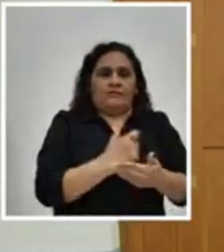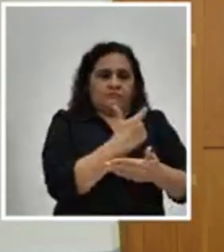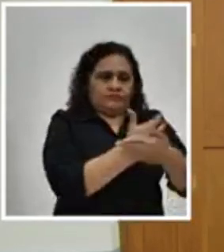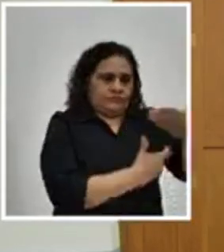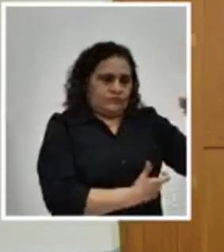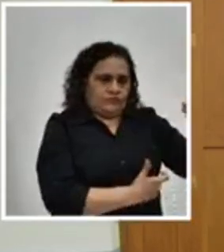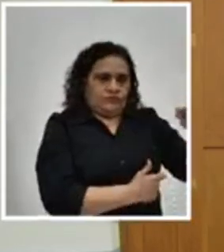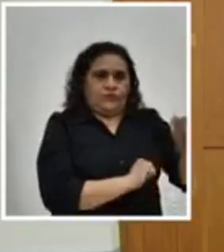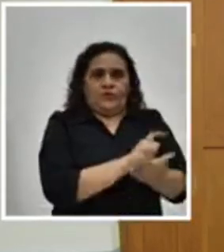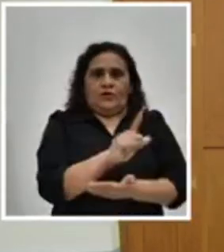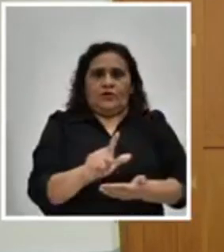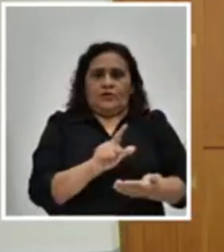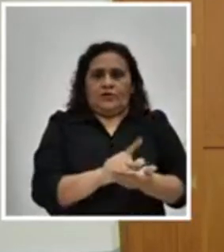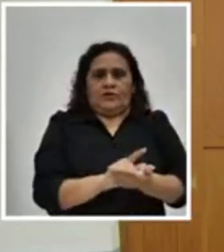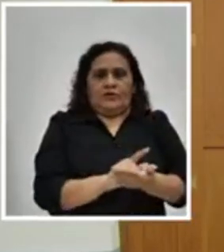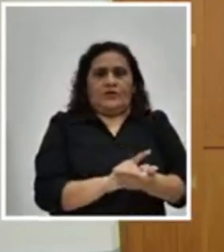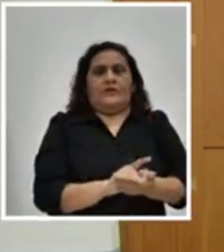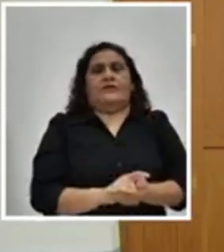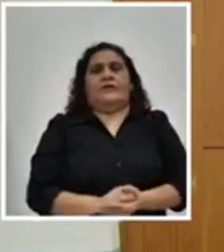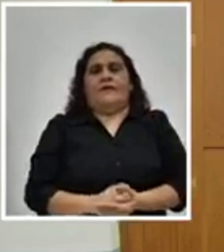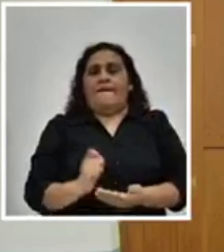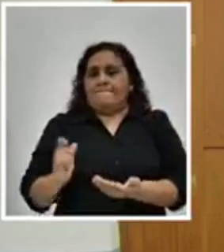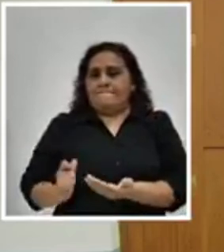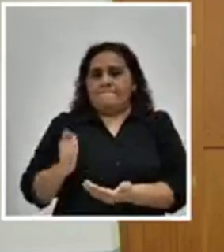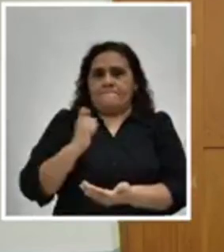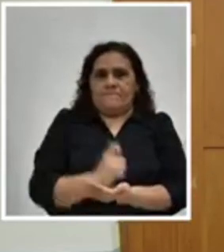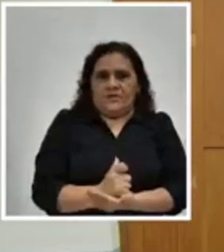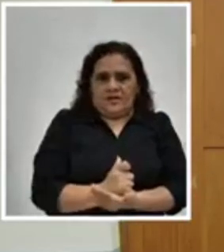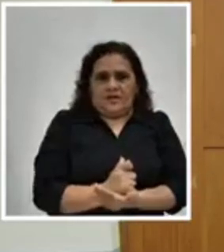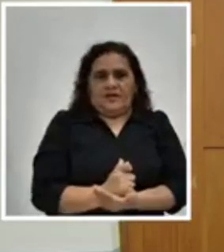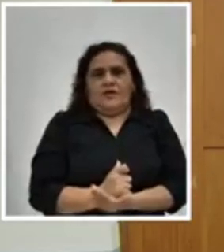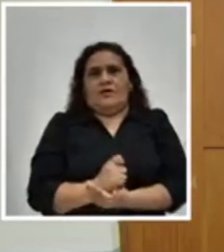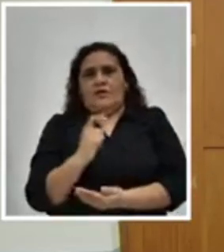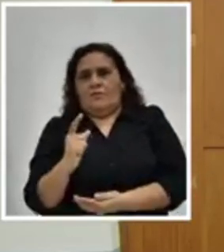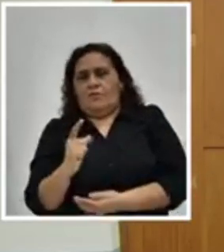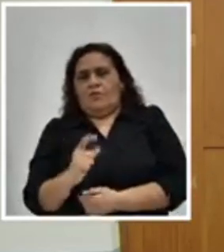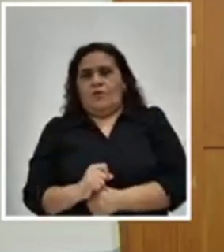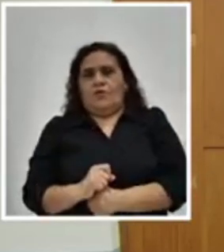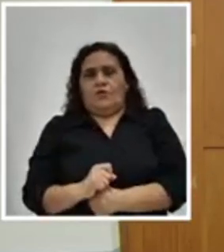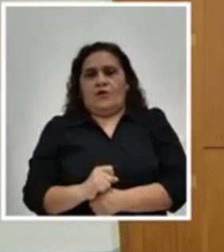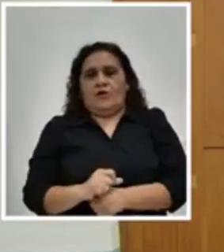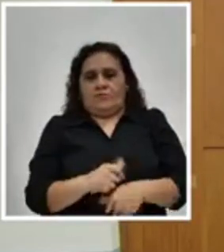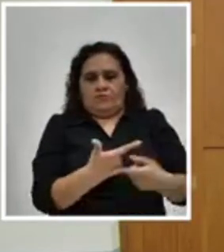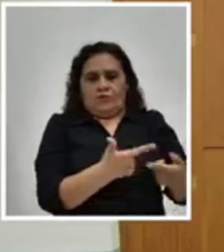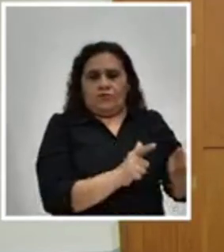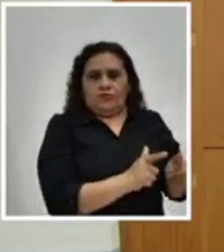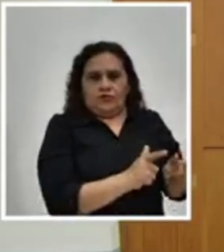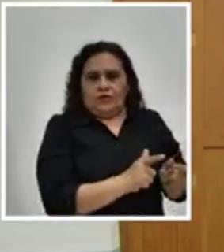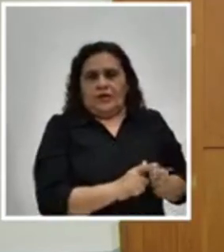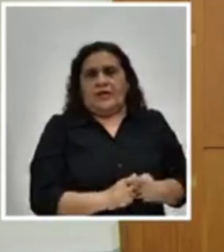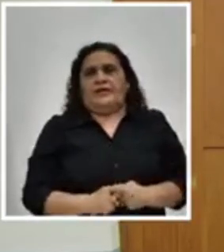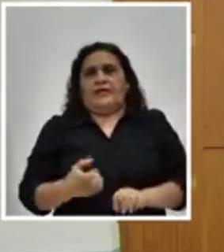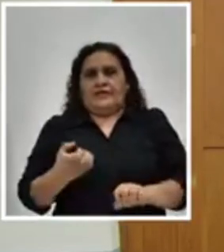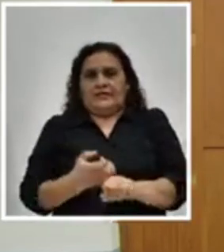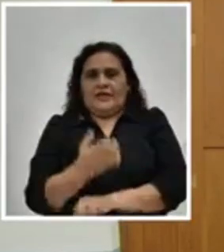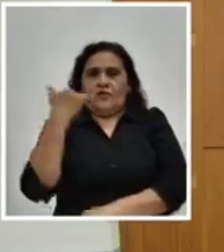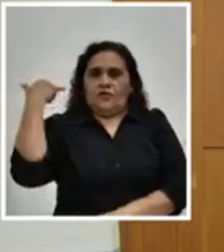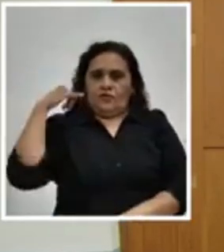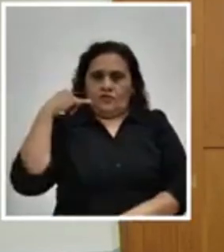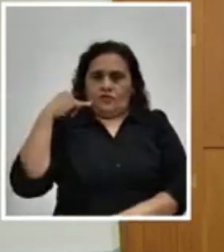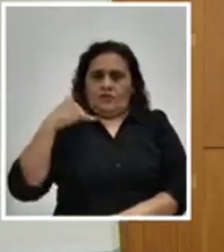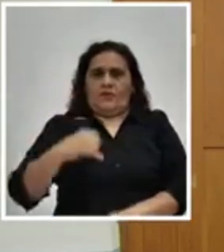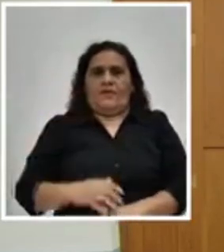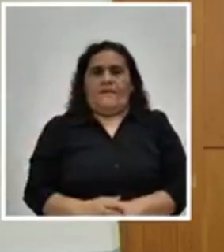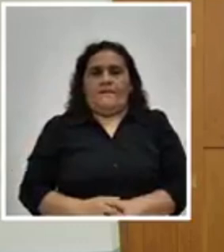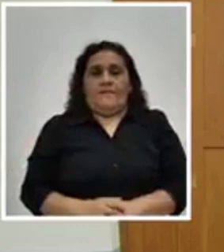la Ley de Disciplina Financiera emitida por la Auditoría Superior del Estado de Yucatán para